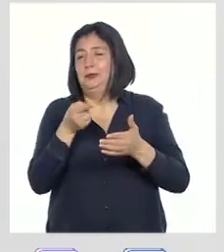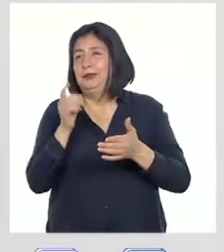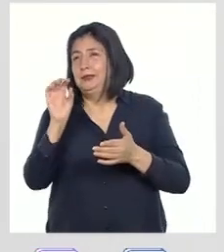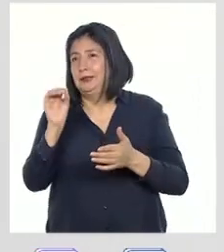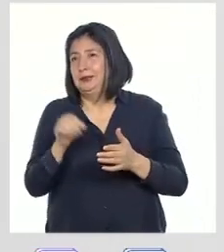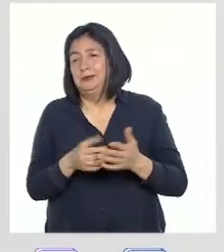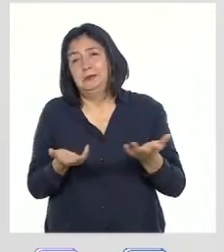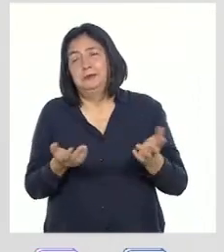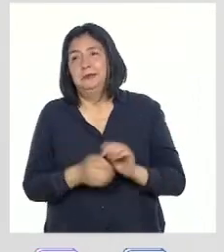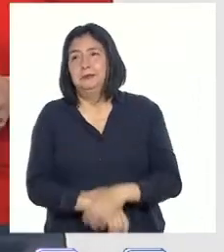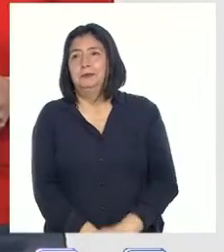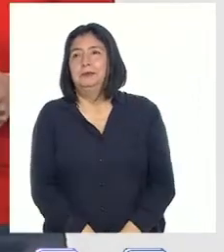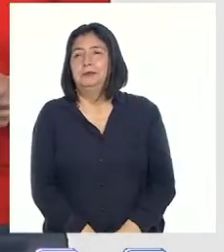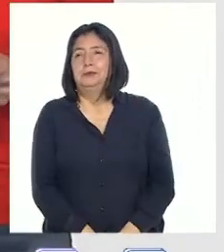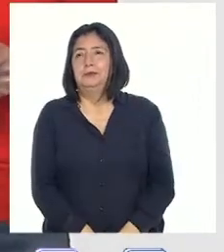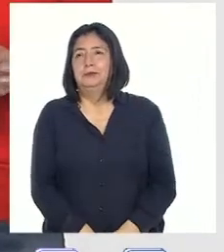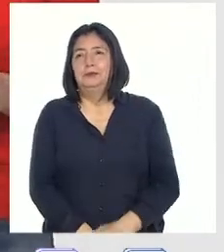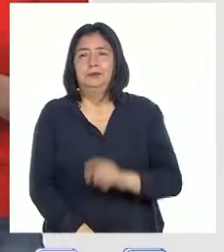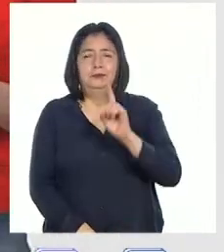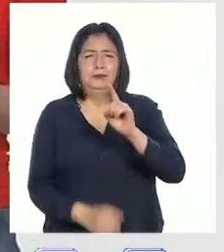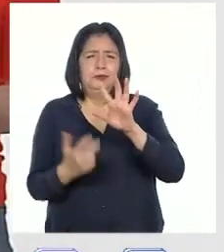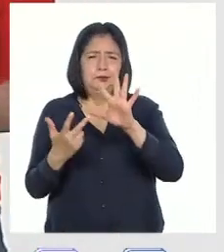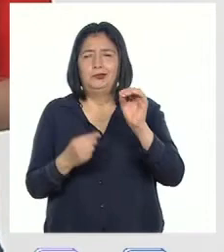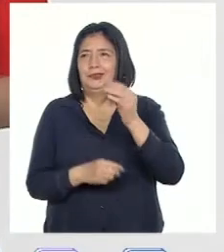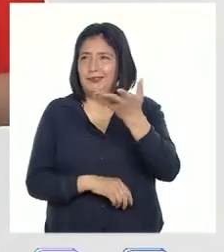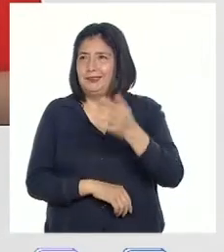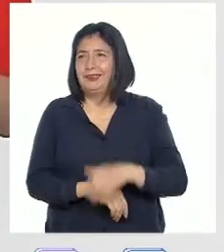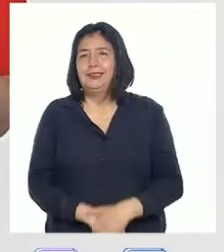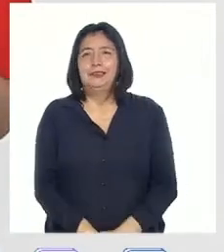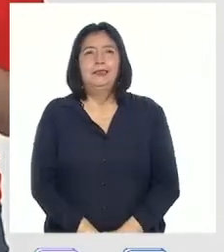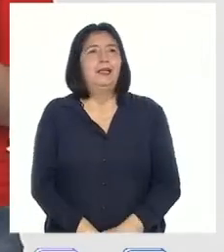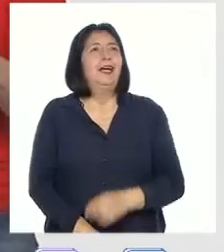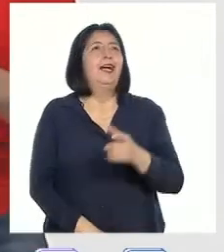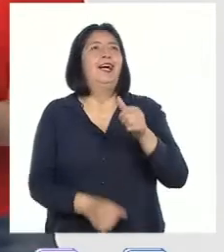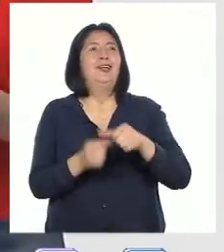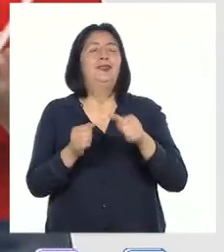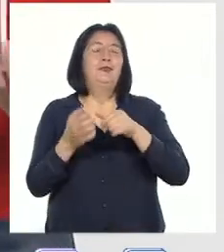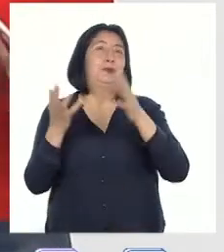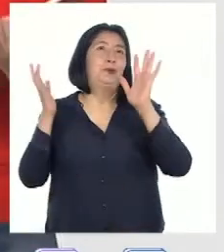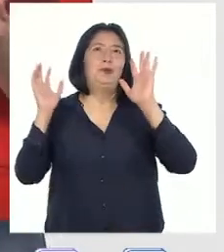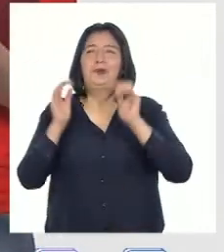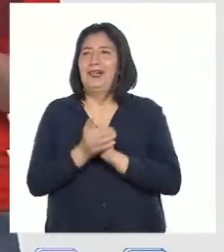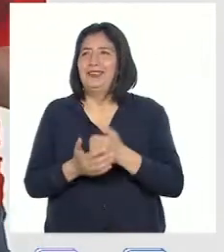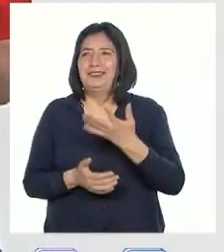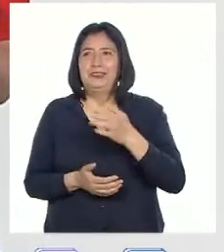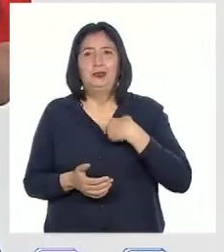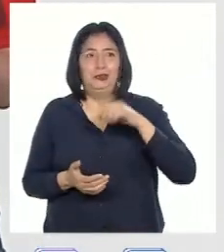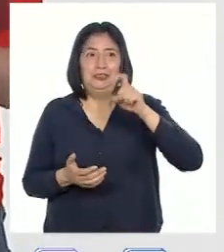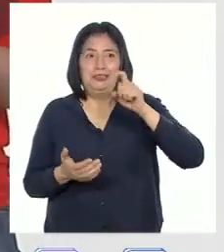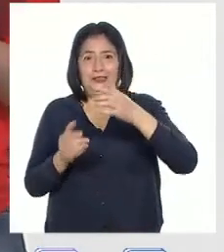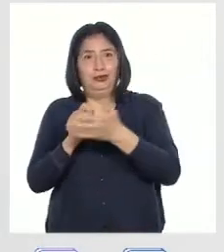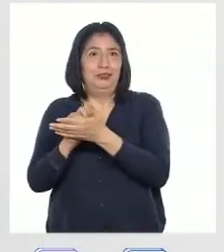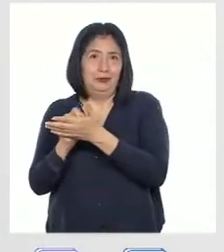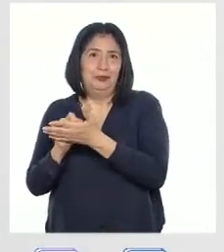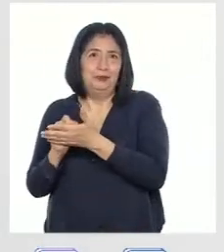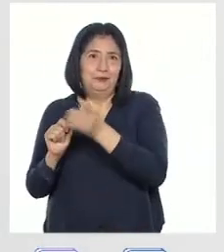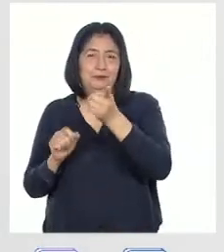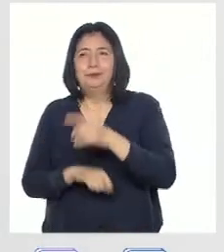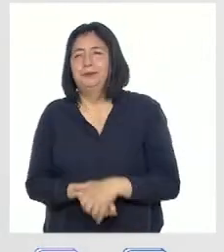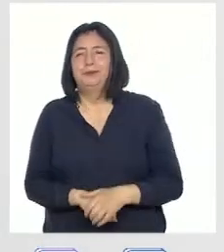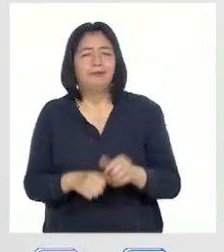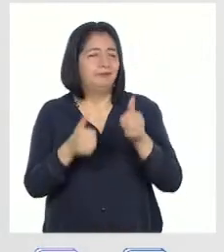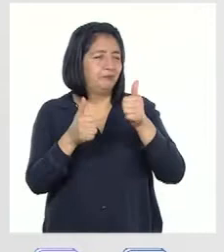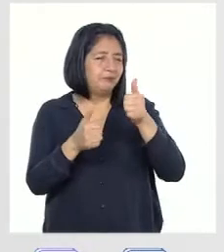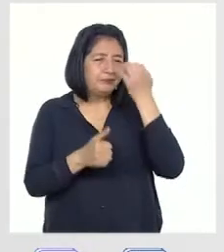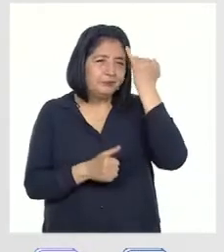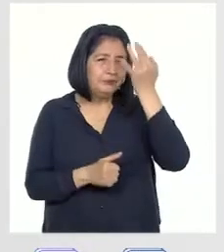180,0. O sea... ¡180! Los números son mágicos, profesor. Necesito anotar eso.